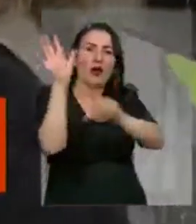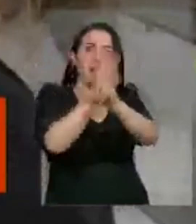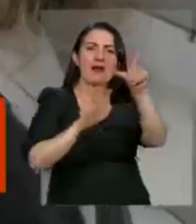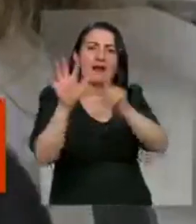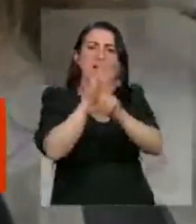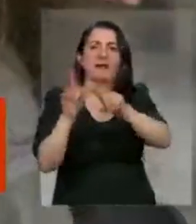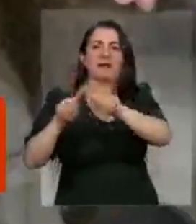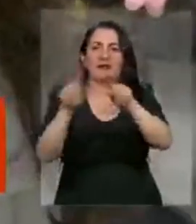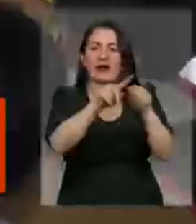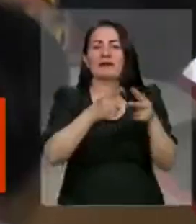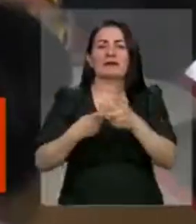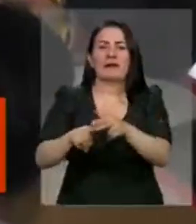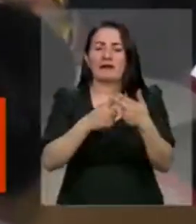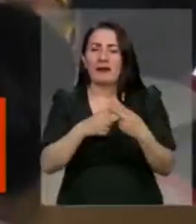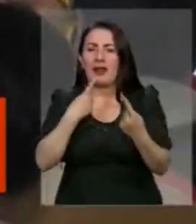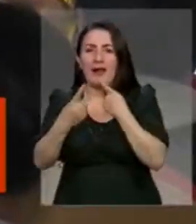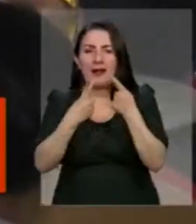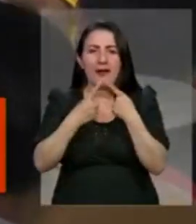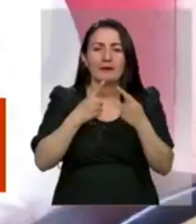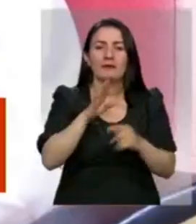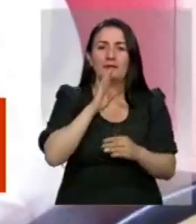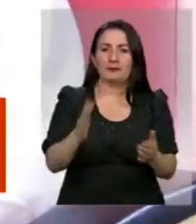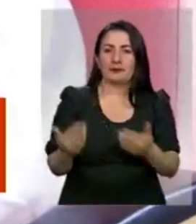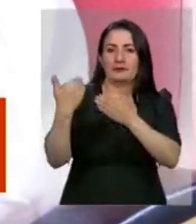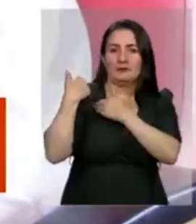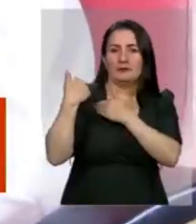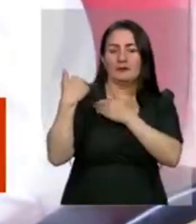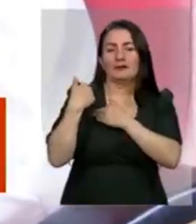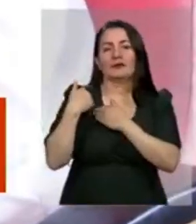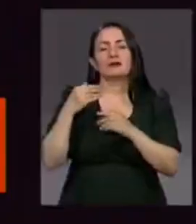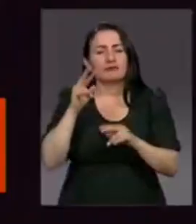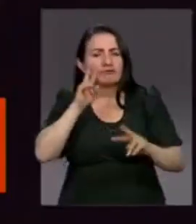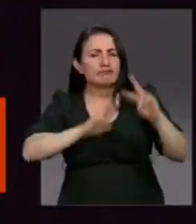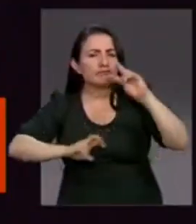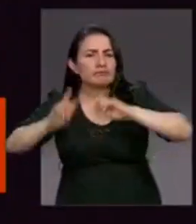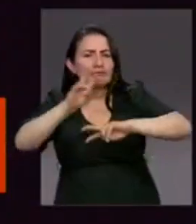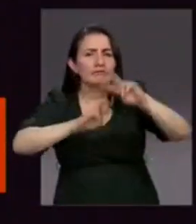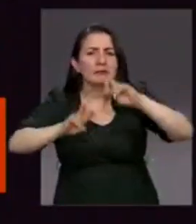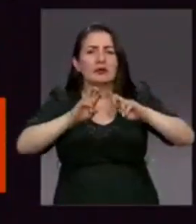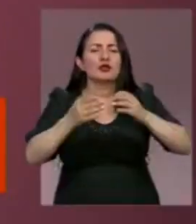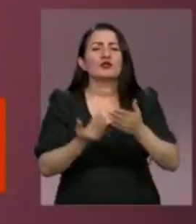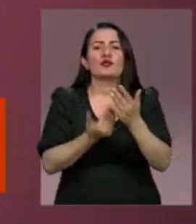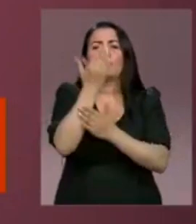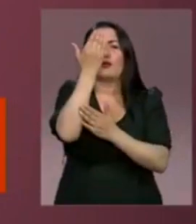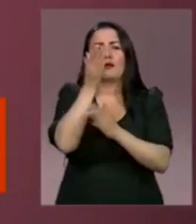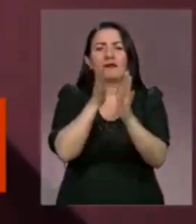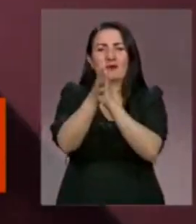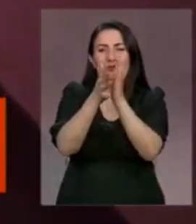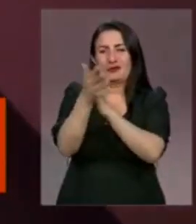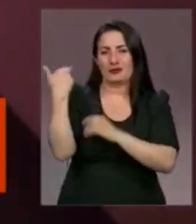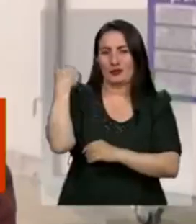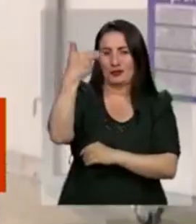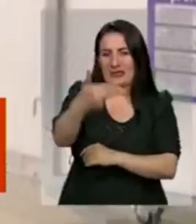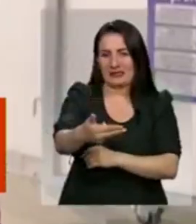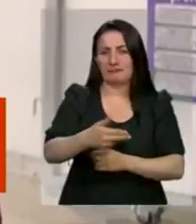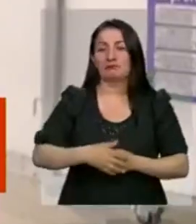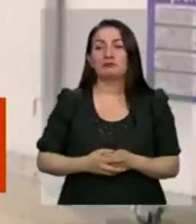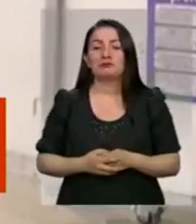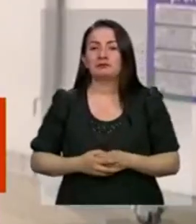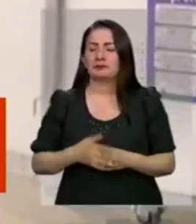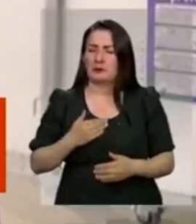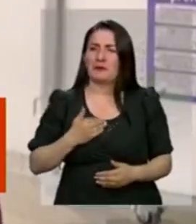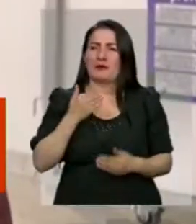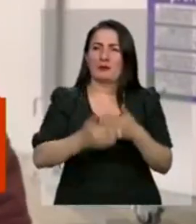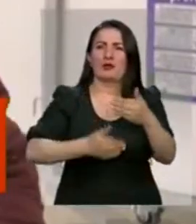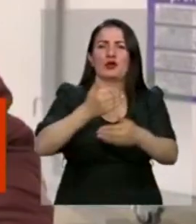además de talleres y charlas a cargo de analistas y especialistas en la nueva manera de contar historias. Todos esos procesos que se hacen